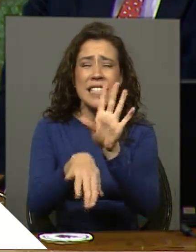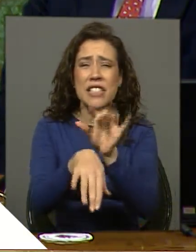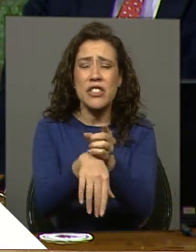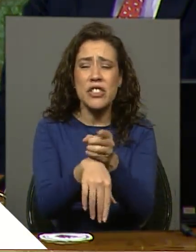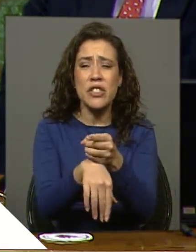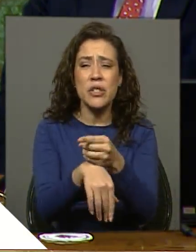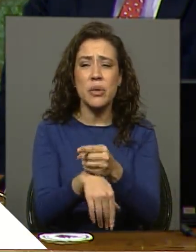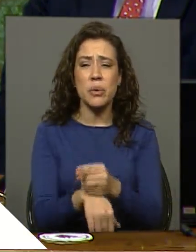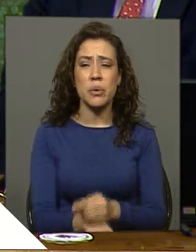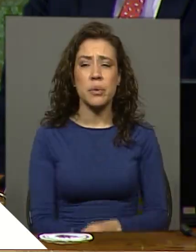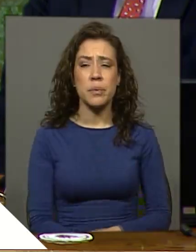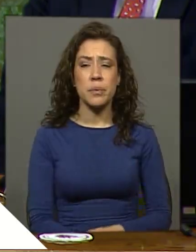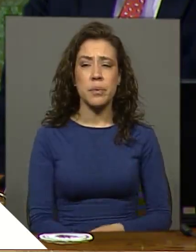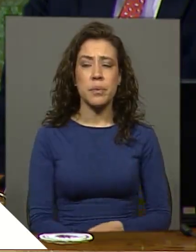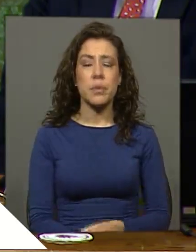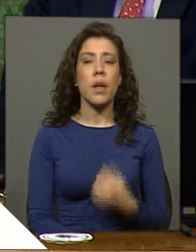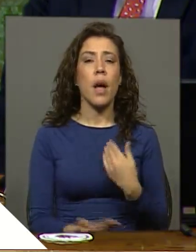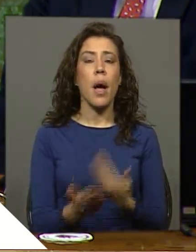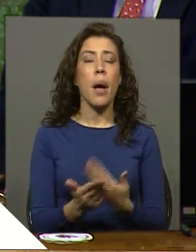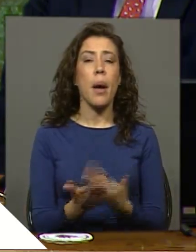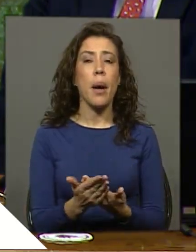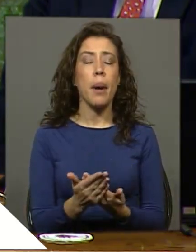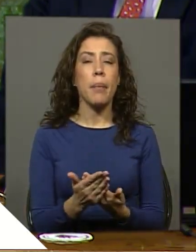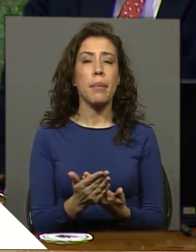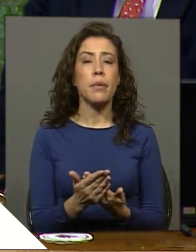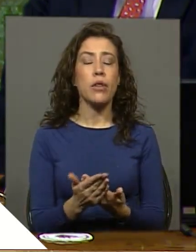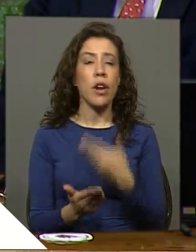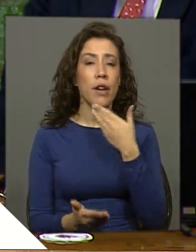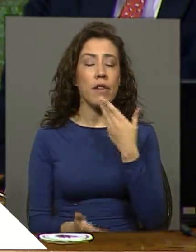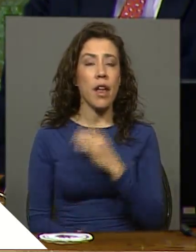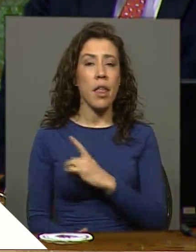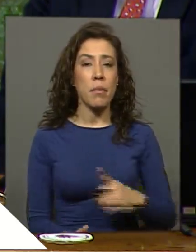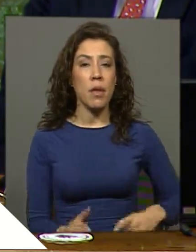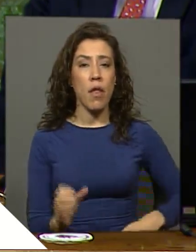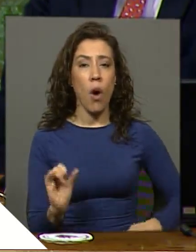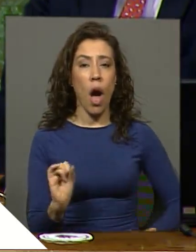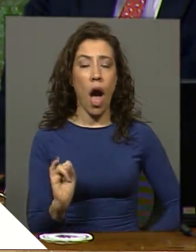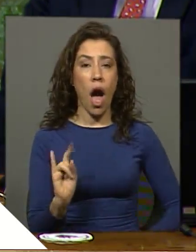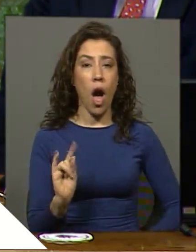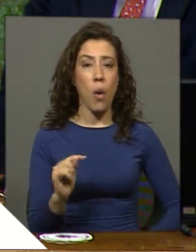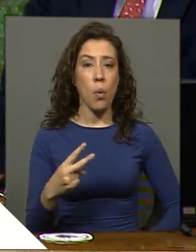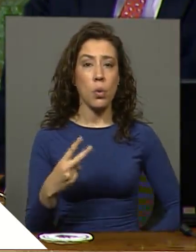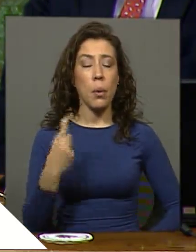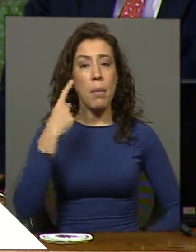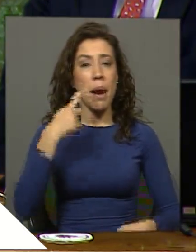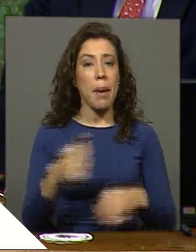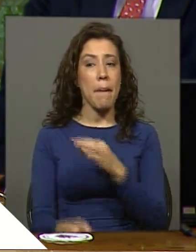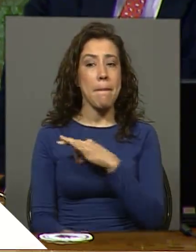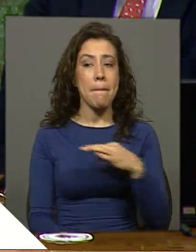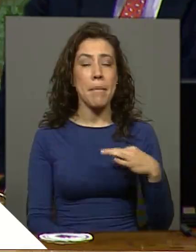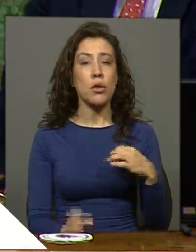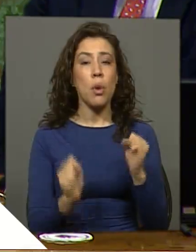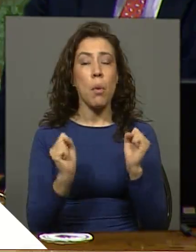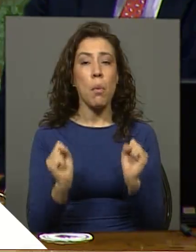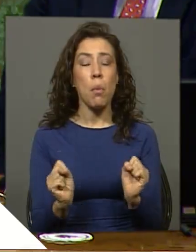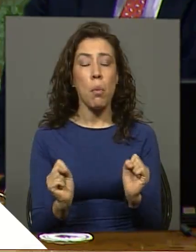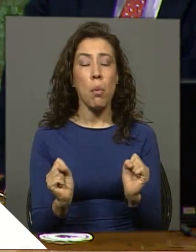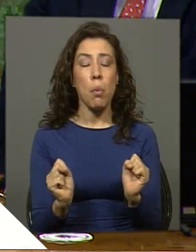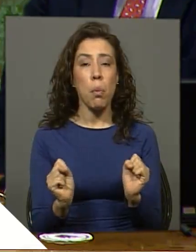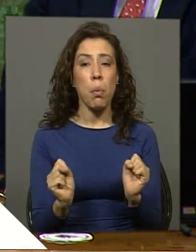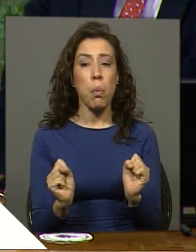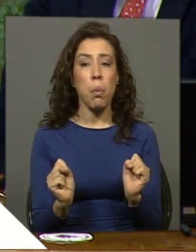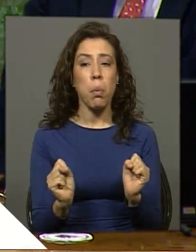sé que no es muy reglamentario aprovechar entonces la intervención del diputado que comparto para que el ministro si es posible buenos días ministros